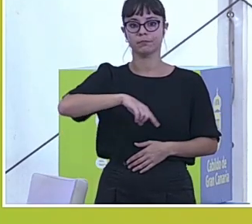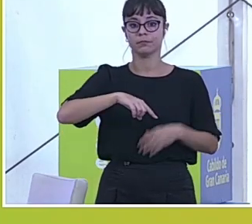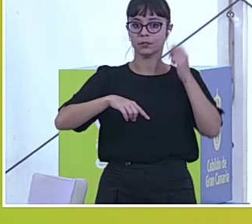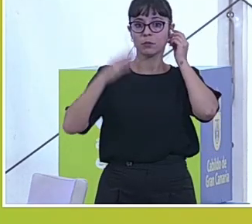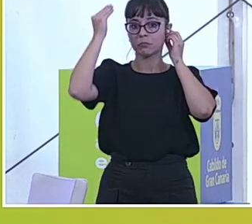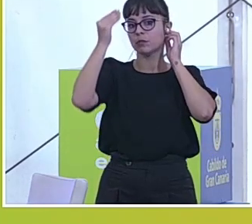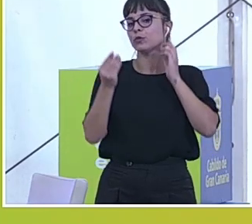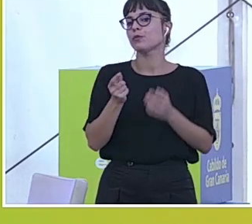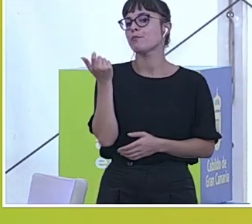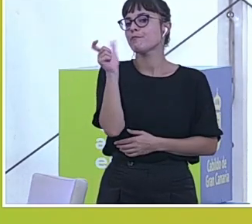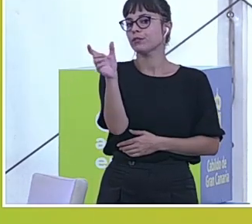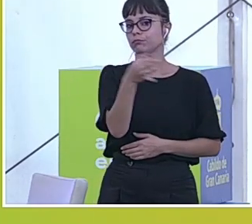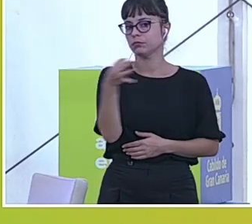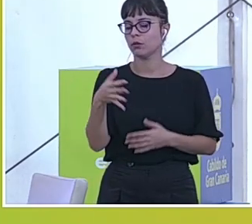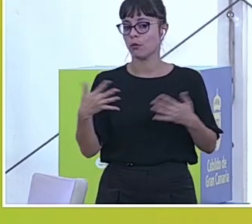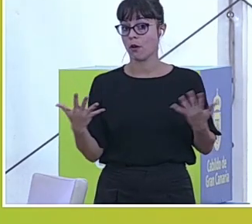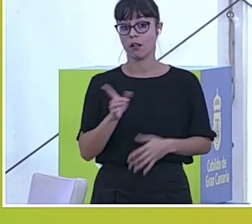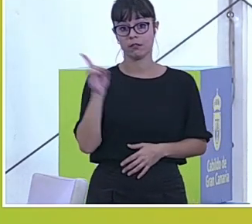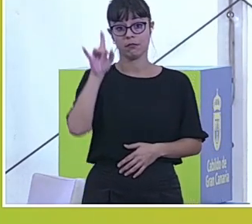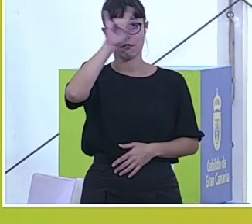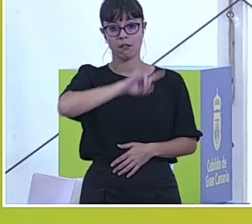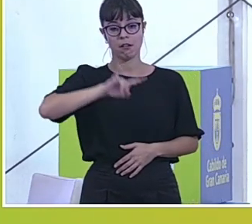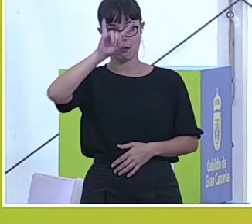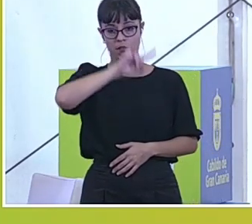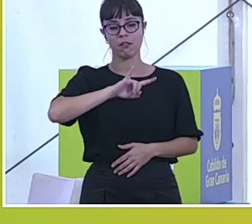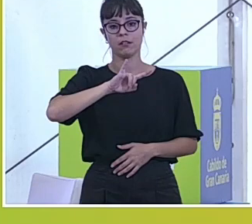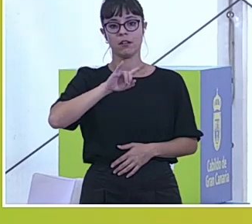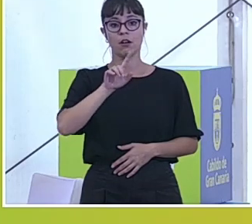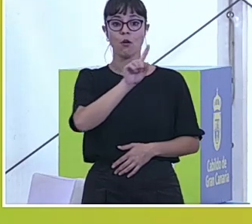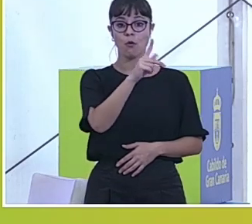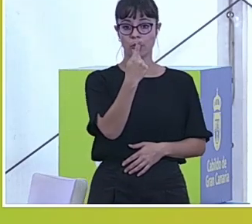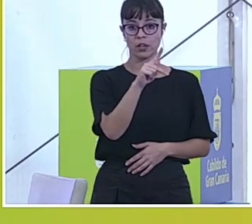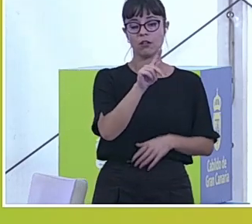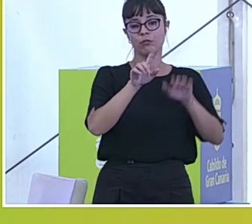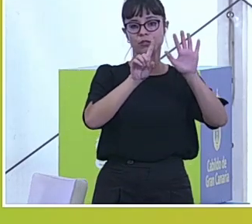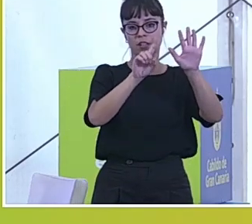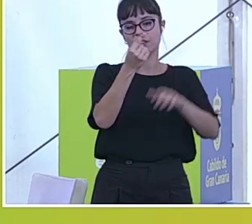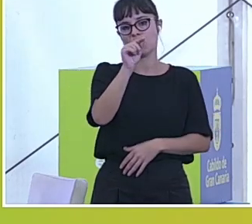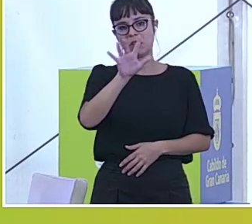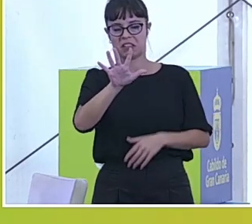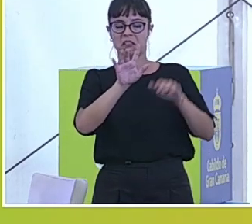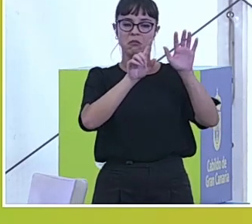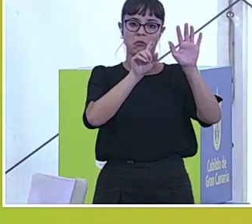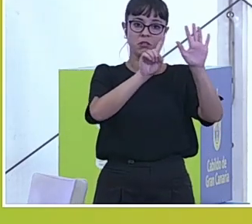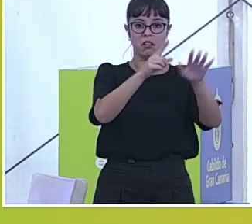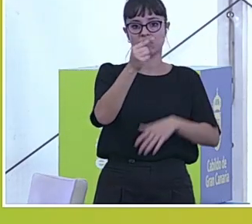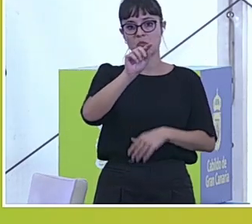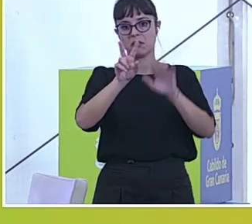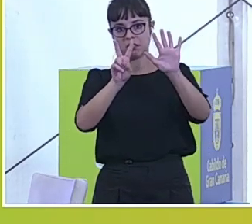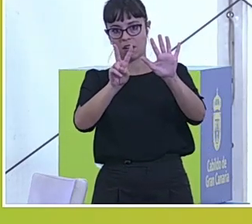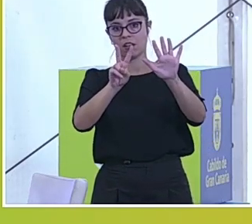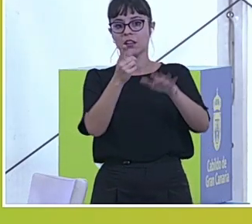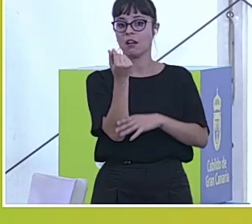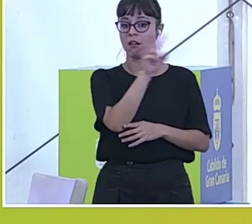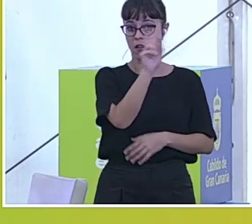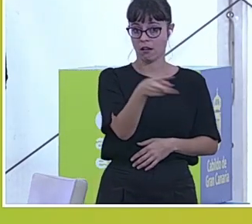coste de producción en Canarias, en torno a 6,5 o 7,2 euros el kilogramo, según nuestra experiencia. Ya hemos comprado varios electrolizadores,